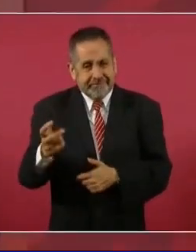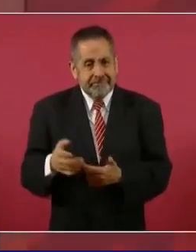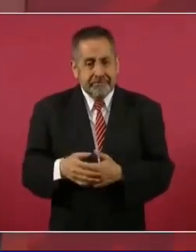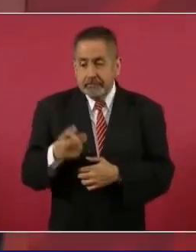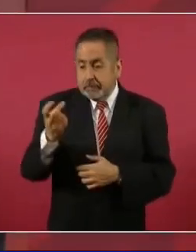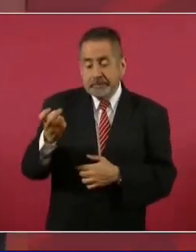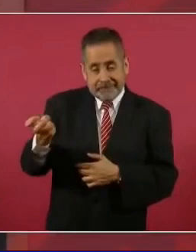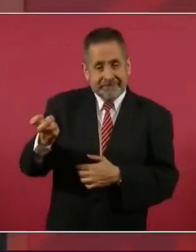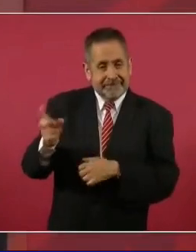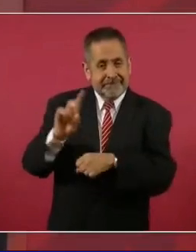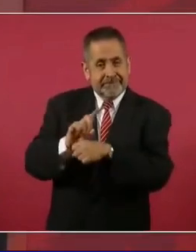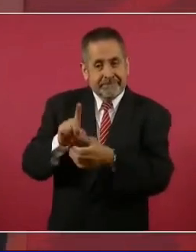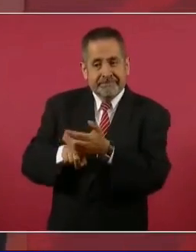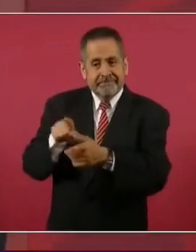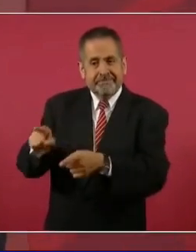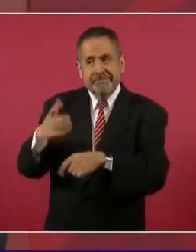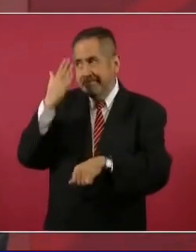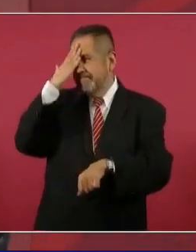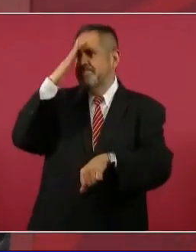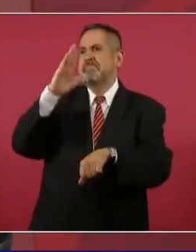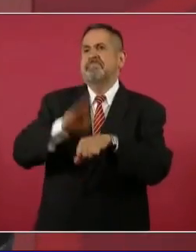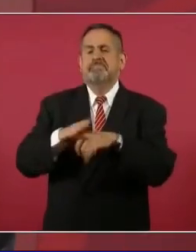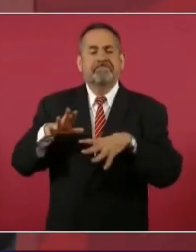Por eso,